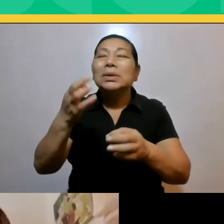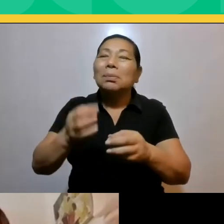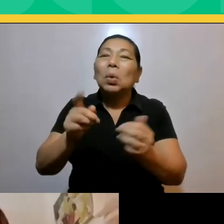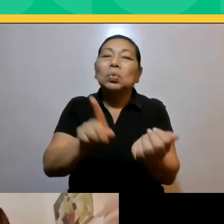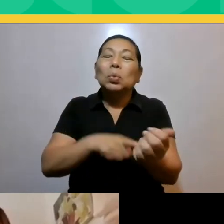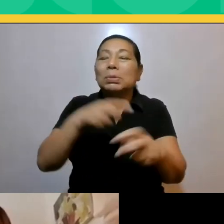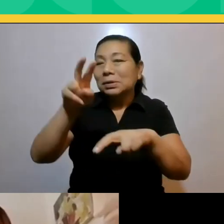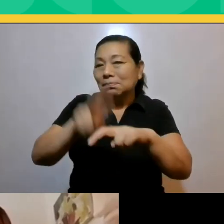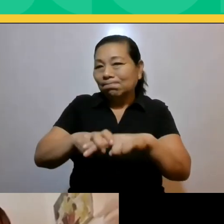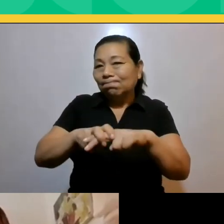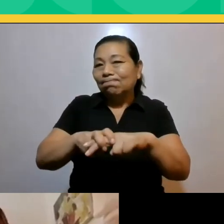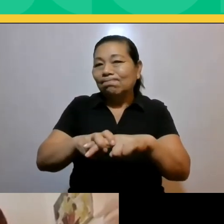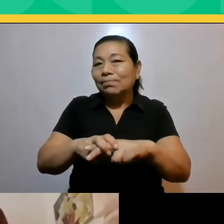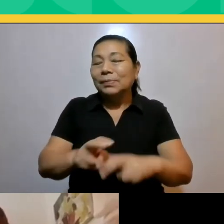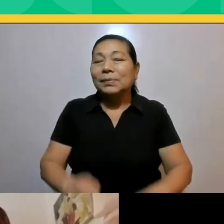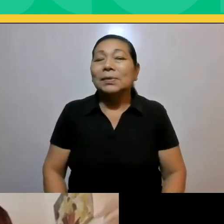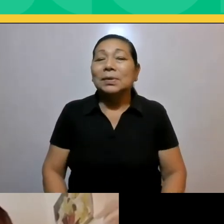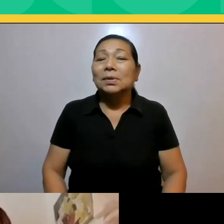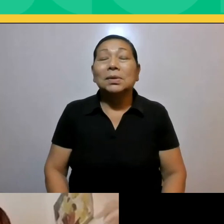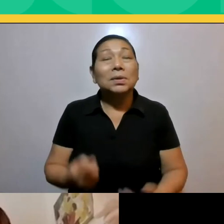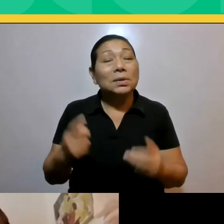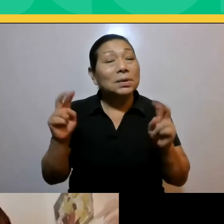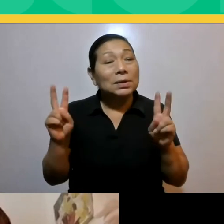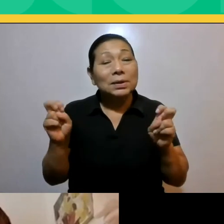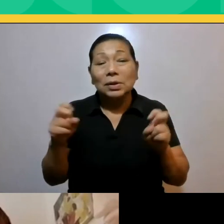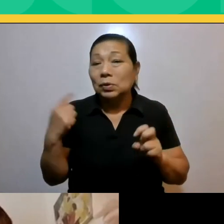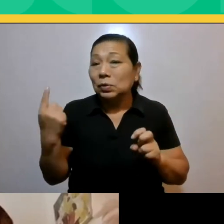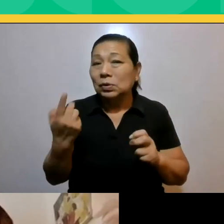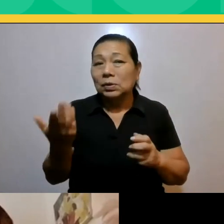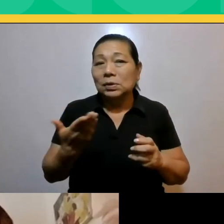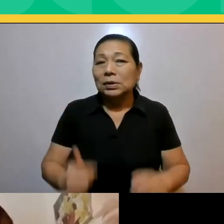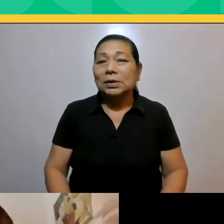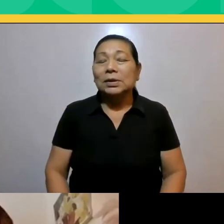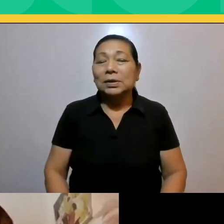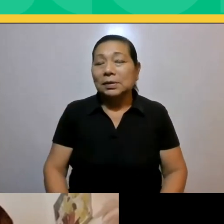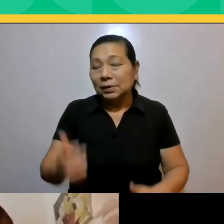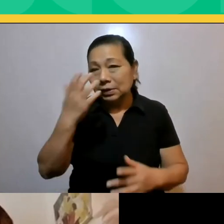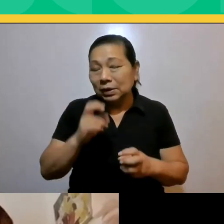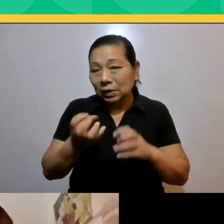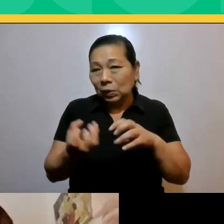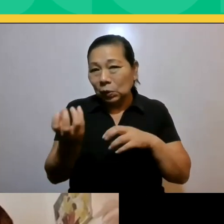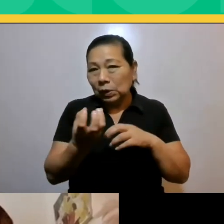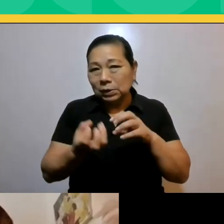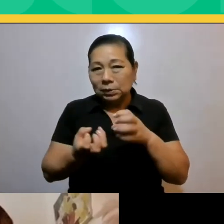tiene es un punto no solamente de enfermedad prostática, sino